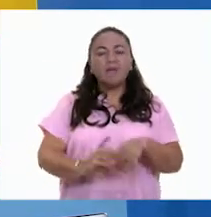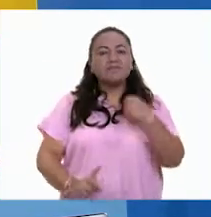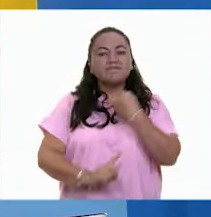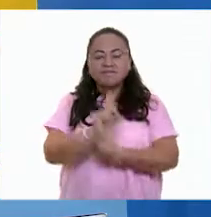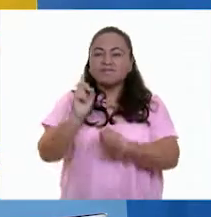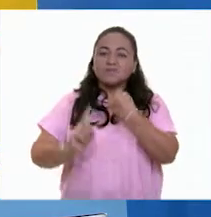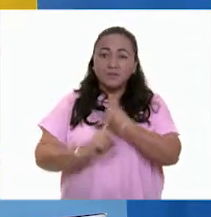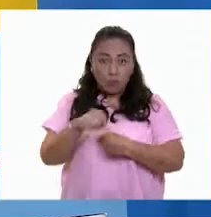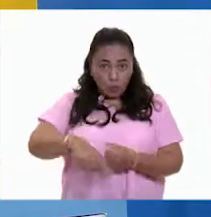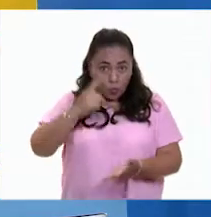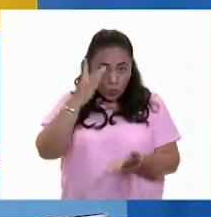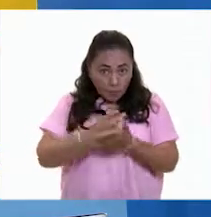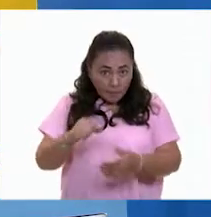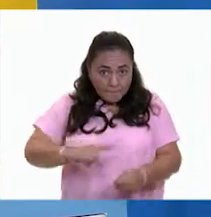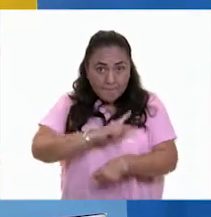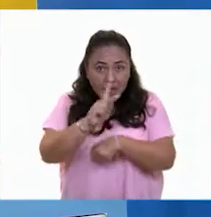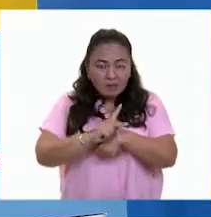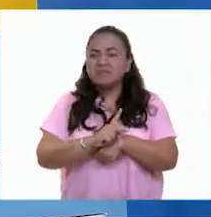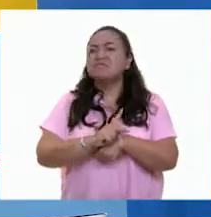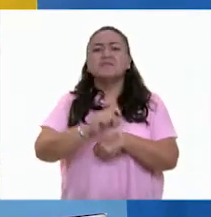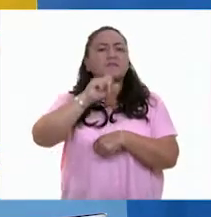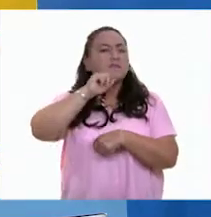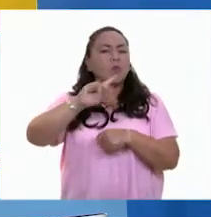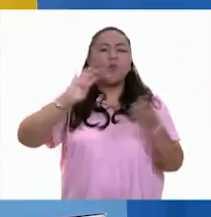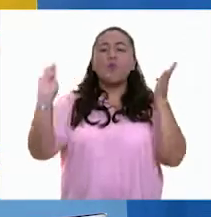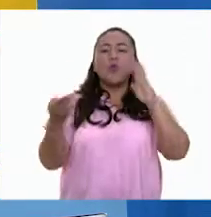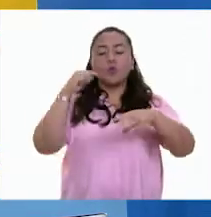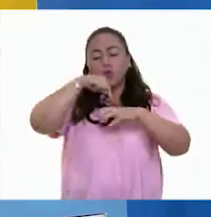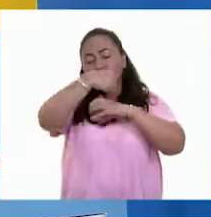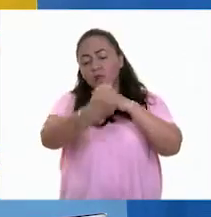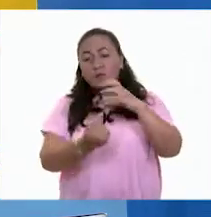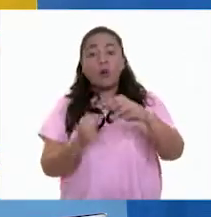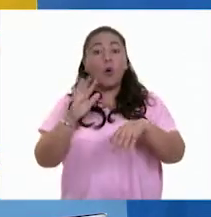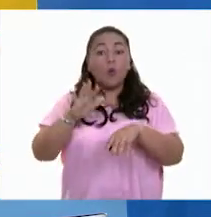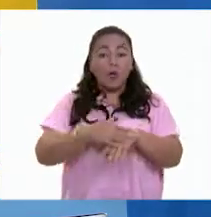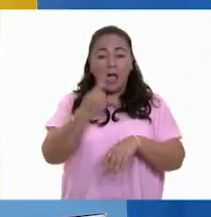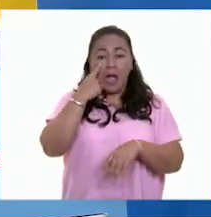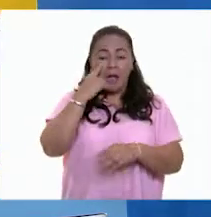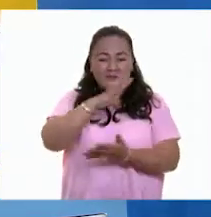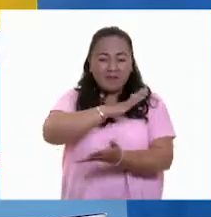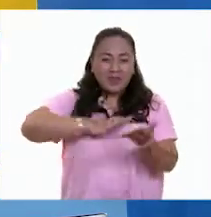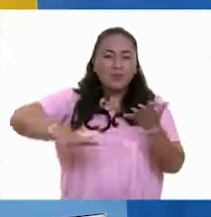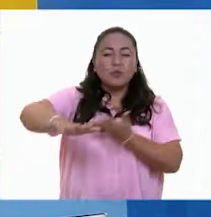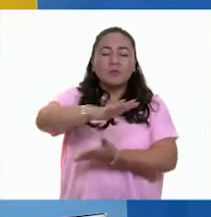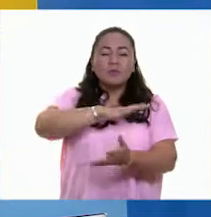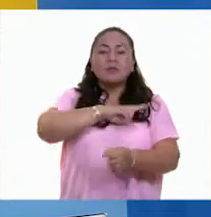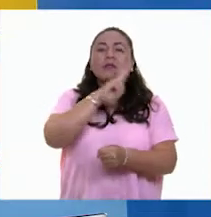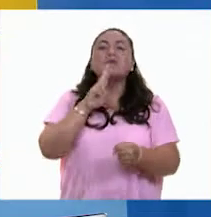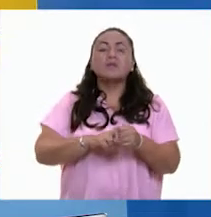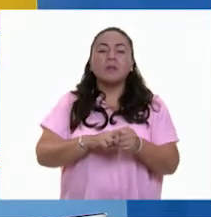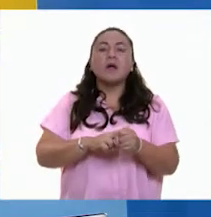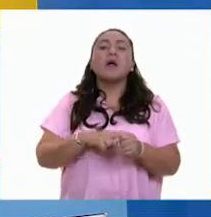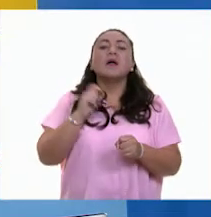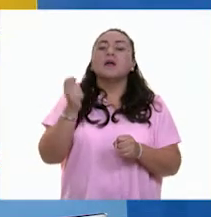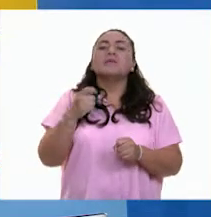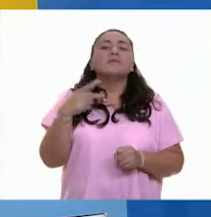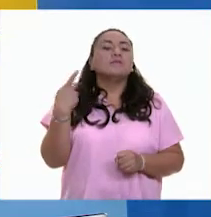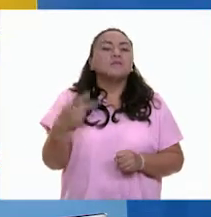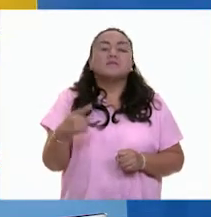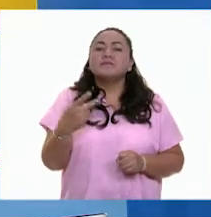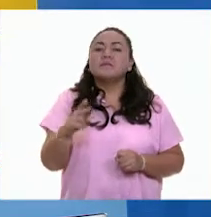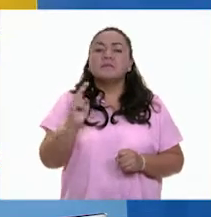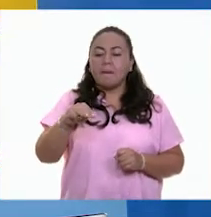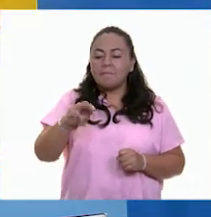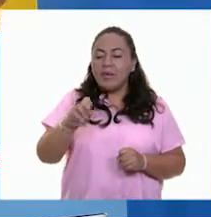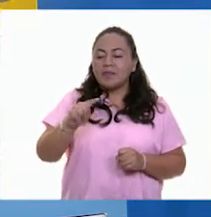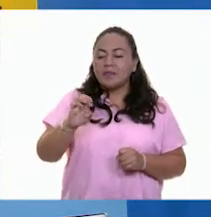afectados, no solo en nuestro país, sino a nivel mundial, ya que la mayoría de los fenómenos naturales son meteorológicos, es decir, tienen